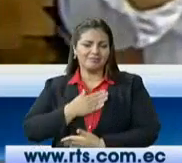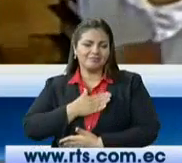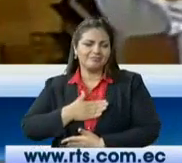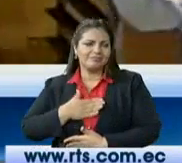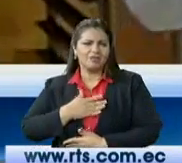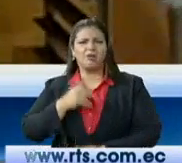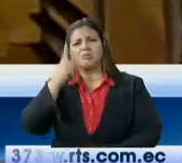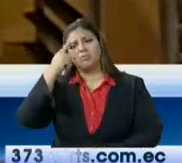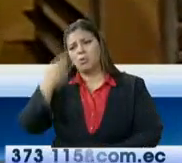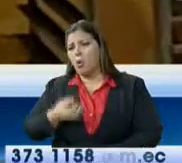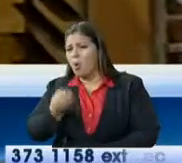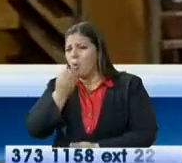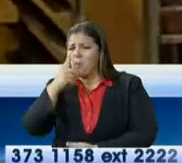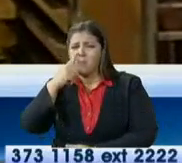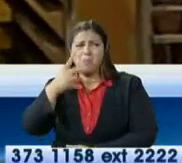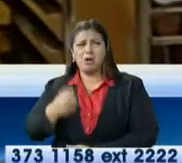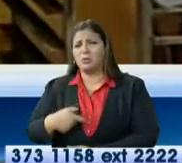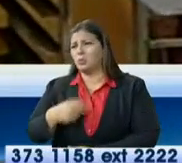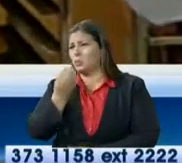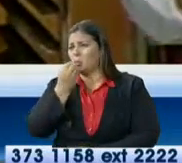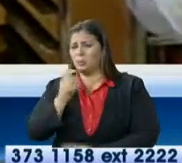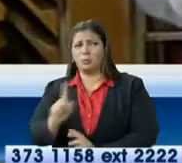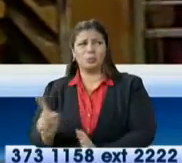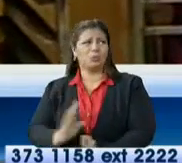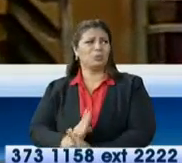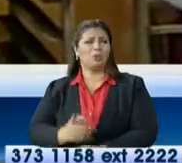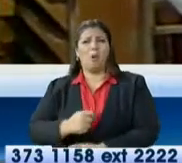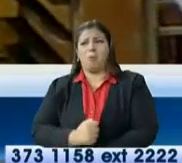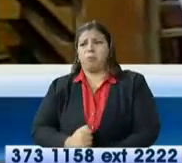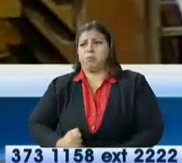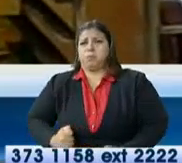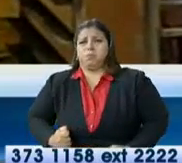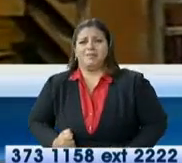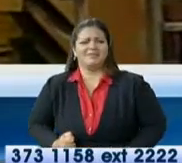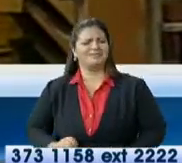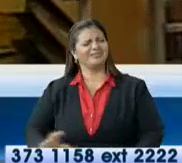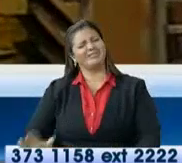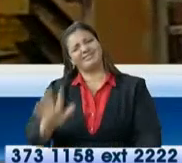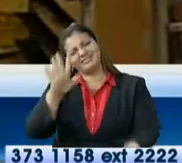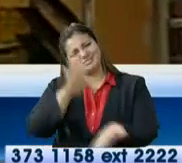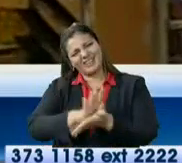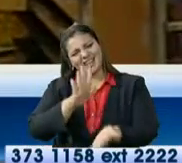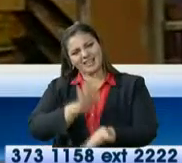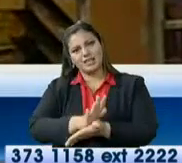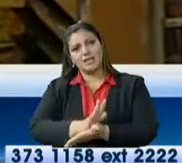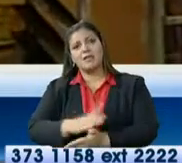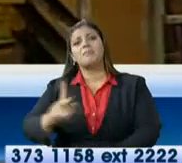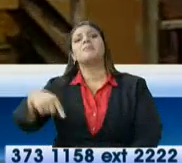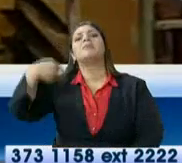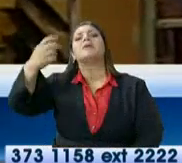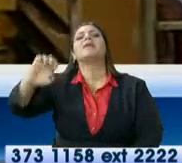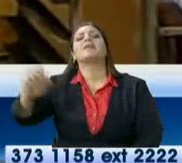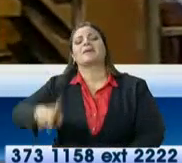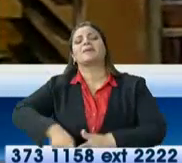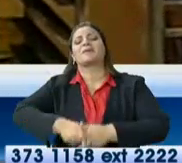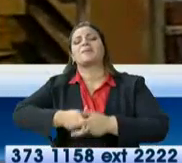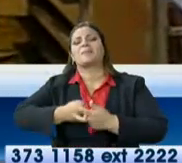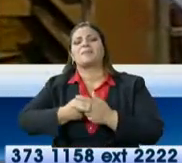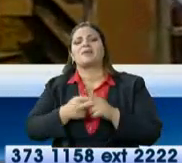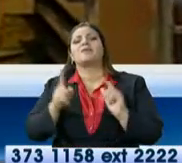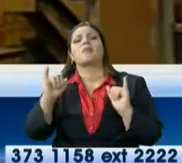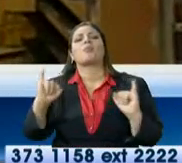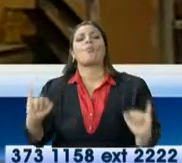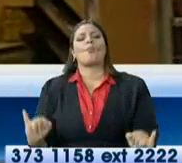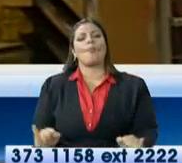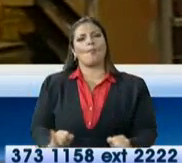más. Eso ya en enero, preocúpese. En febrero, preocúpese. Mientras tanto, disfrute con sus seres queridos de un pancito de Pascua, siempre en